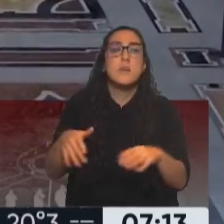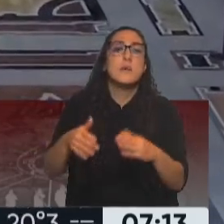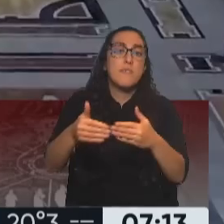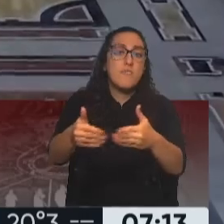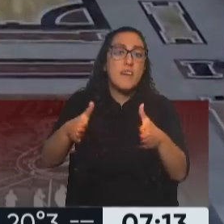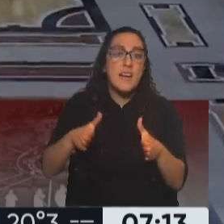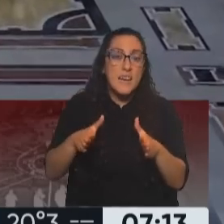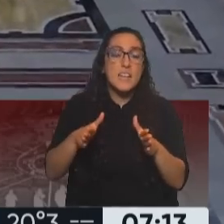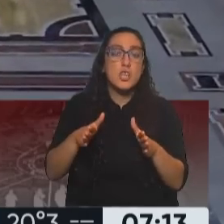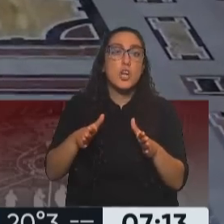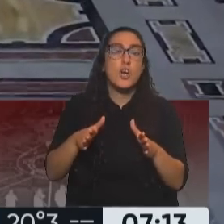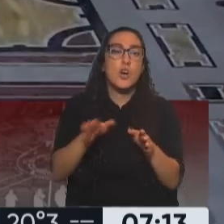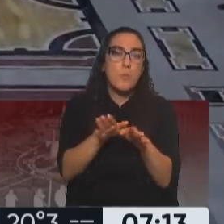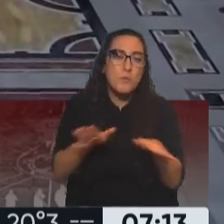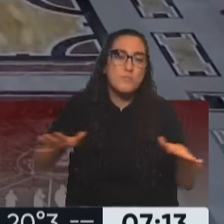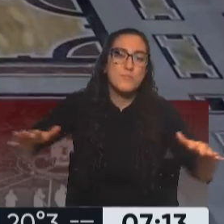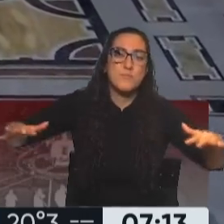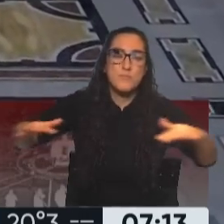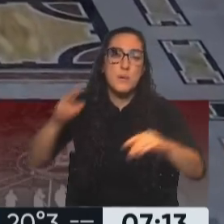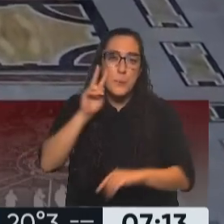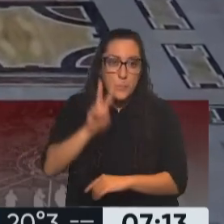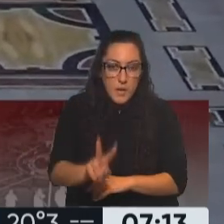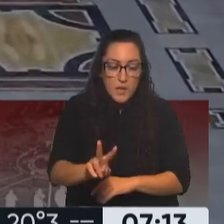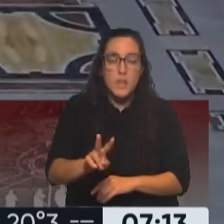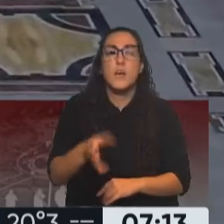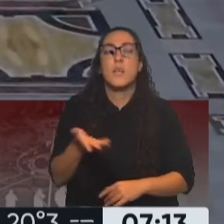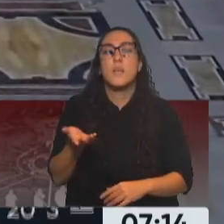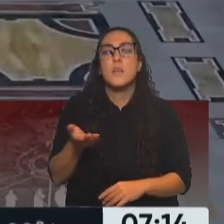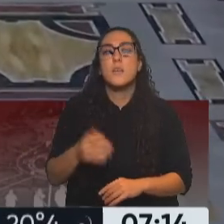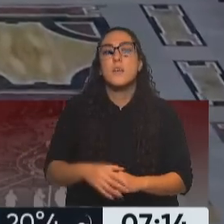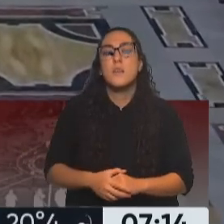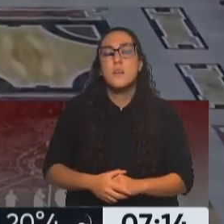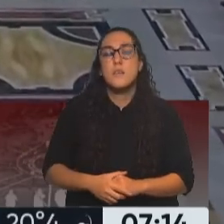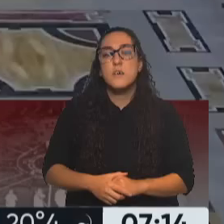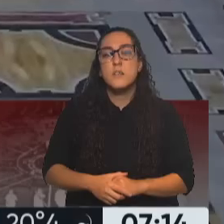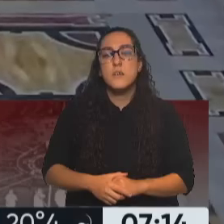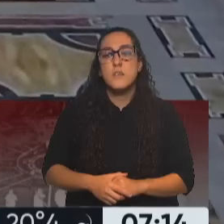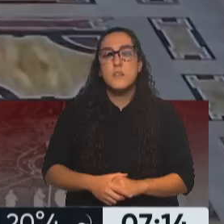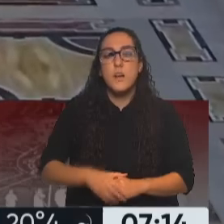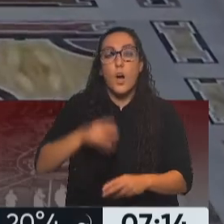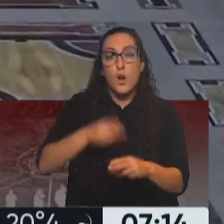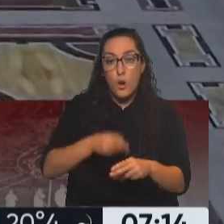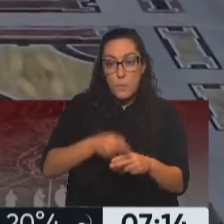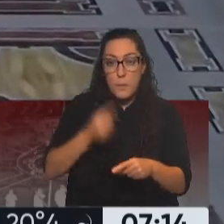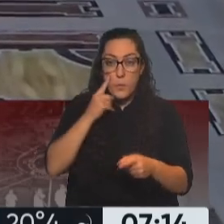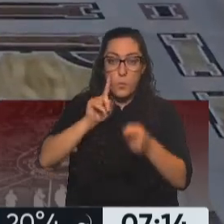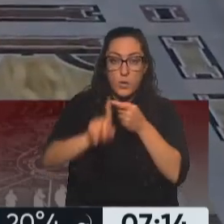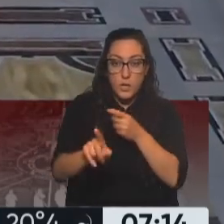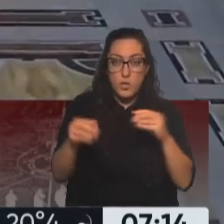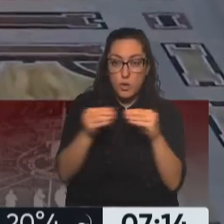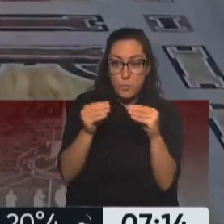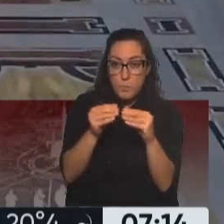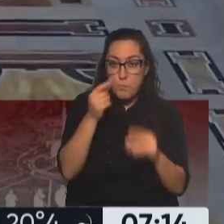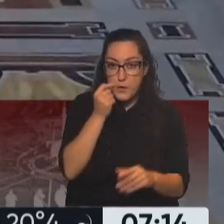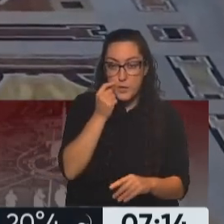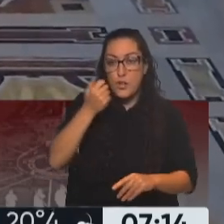en el medio, y luego ya el baldaquino de Bernini sobre la parte final. Estamos en Roma, estamos con nuestro compañero